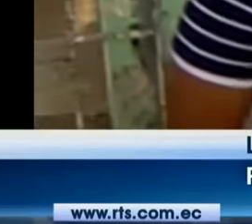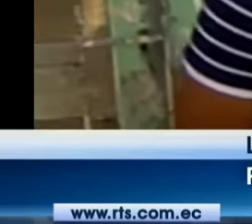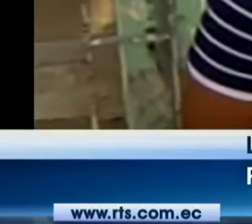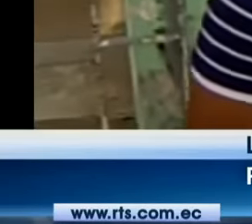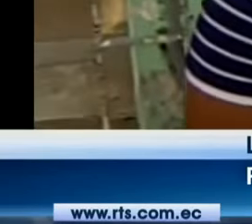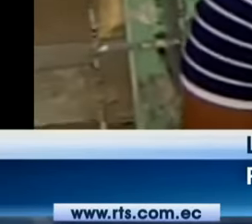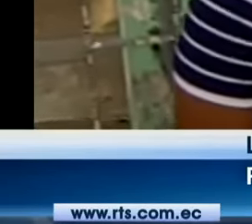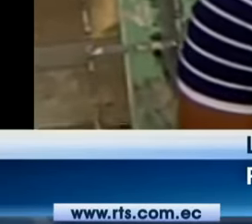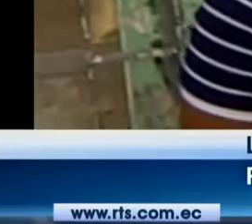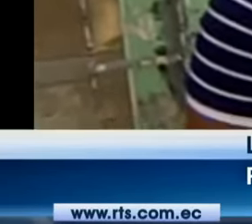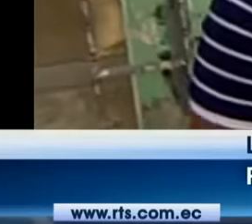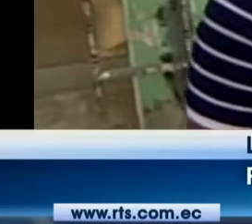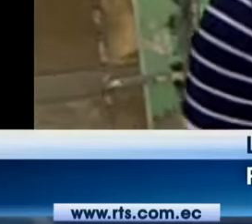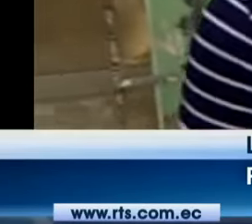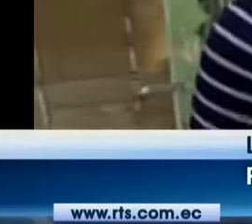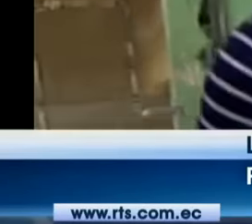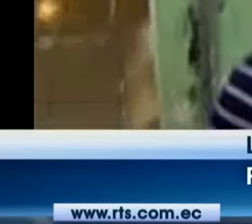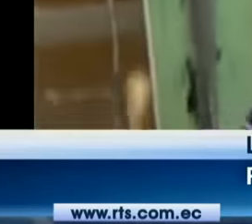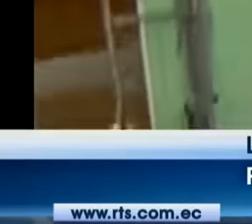Bueno, ella también está,